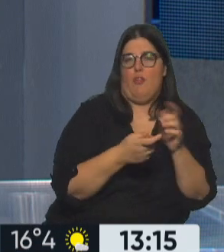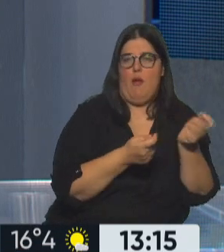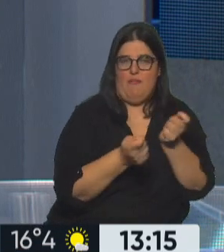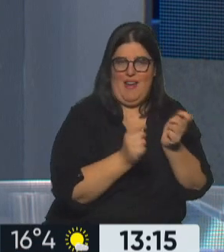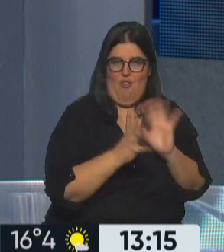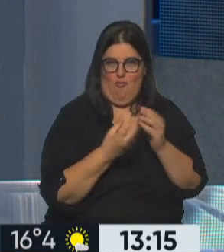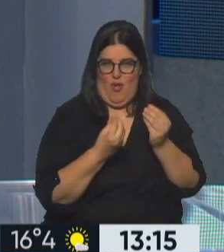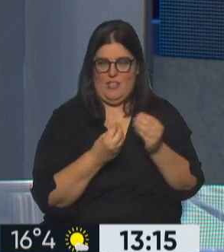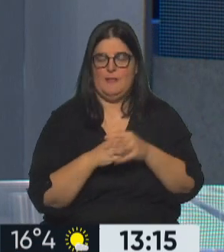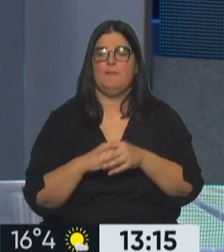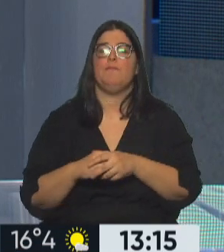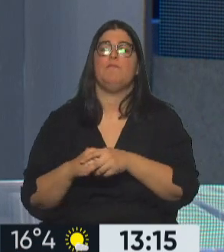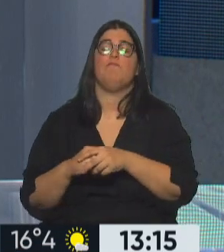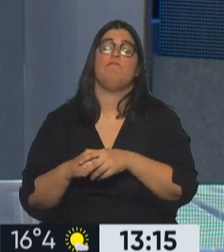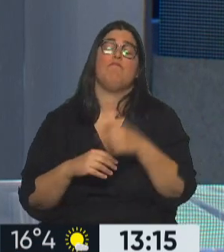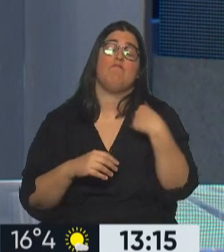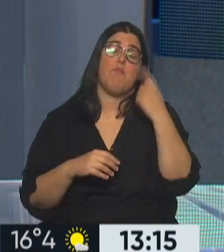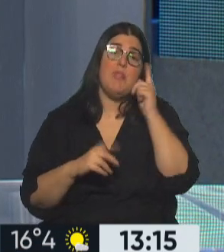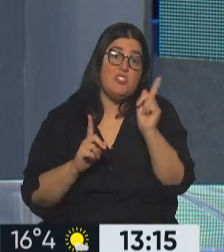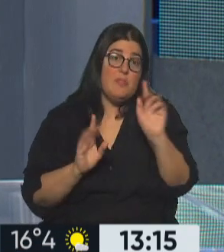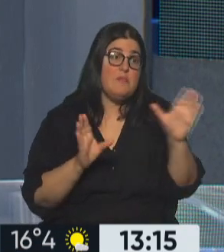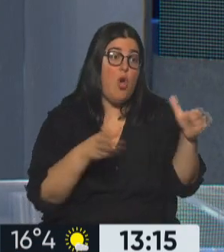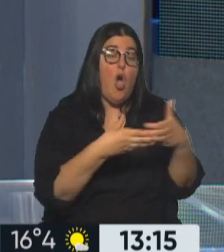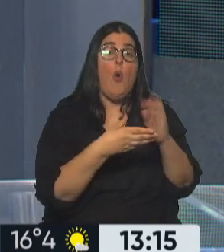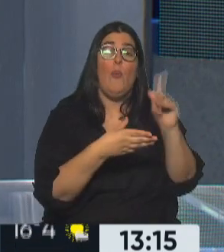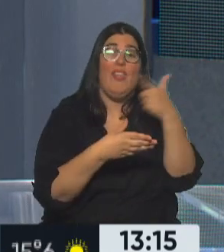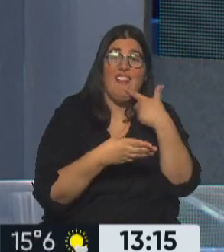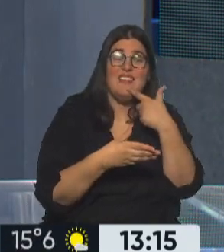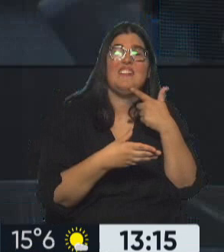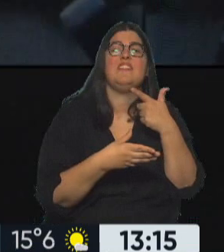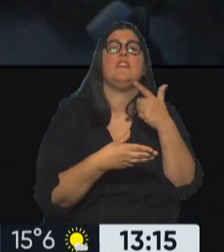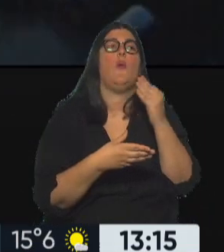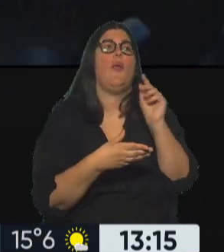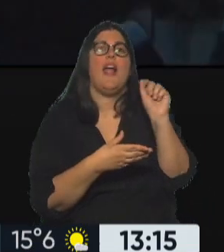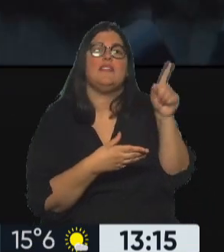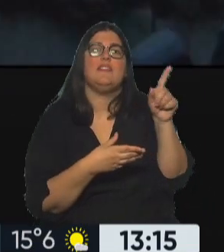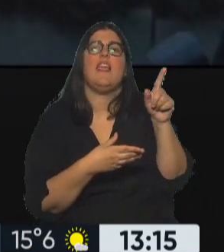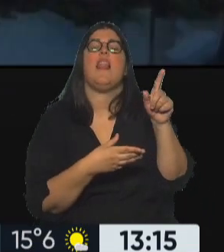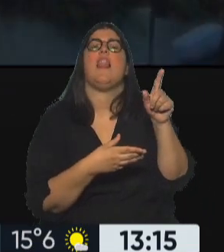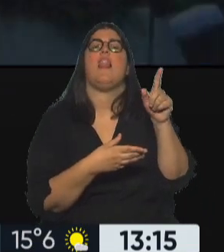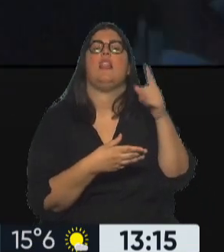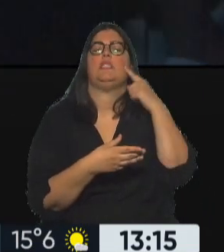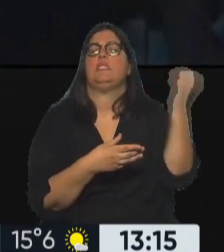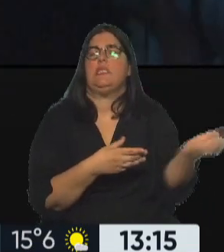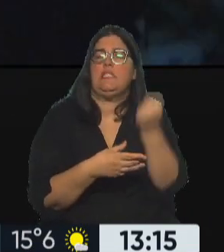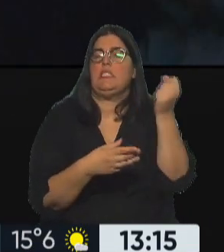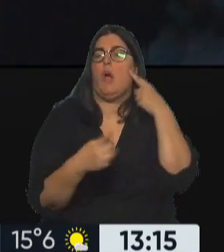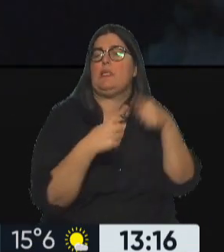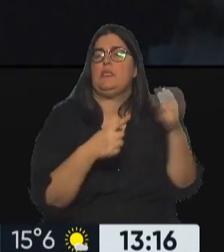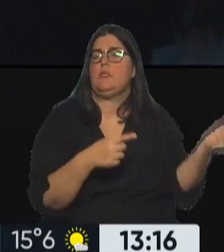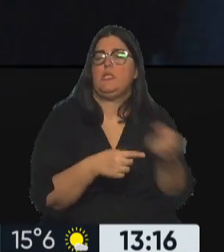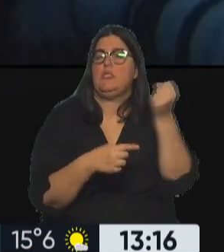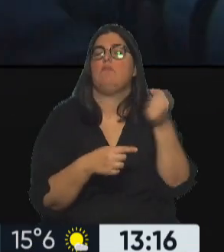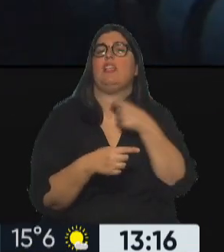ampliación y los propios BRICS tienen que ver con un objetivo que hace tiempo que Brasil persigue, que es, bueno,